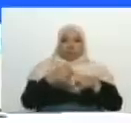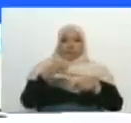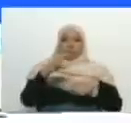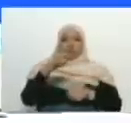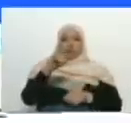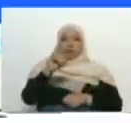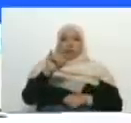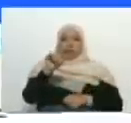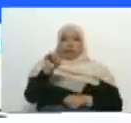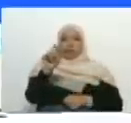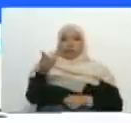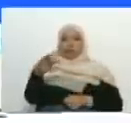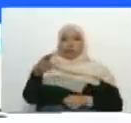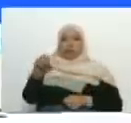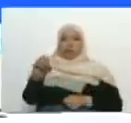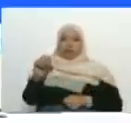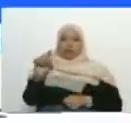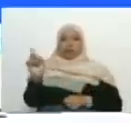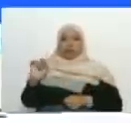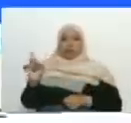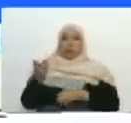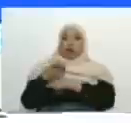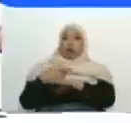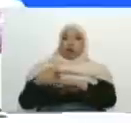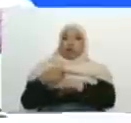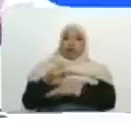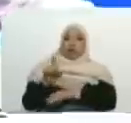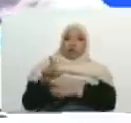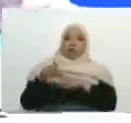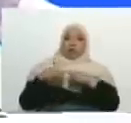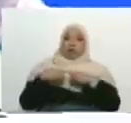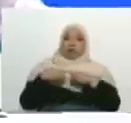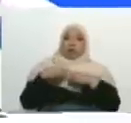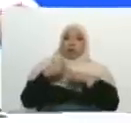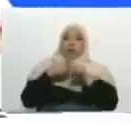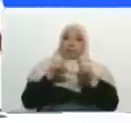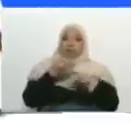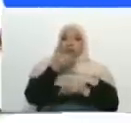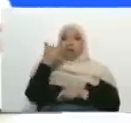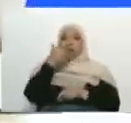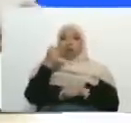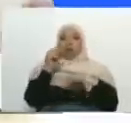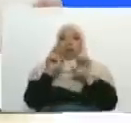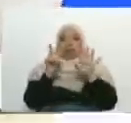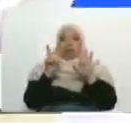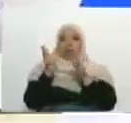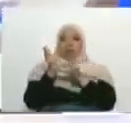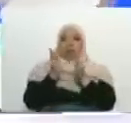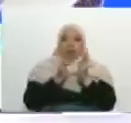El gobierno dice que no tiene nada que ver. Pero en esta carta del 7 de abril, aquí está,